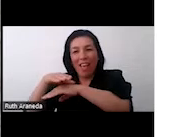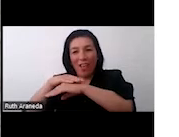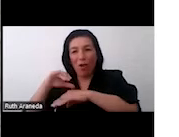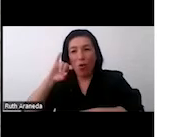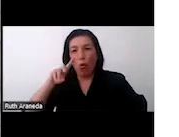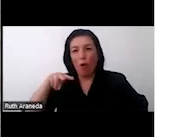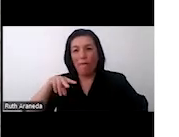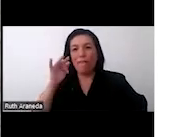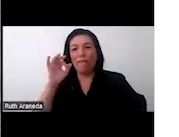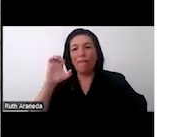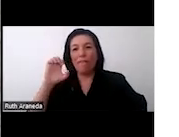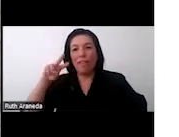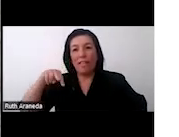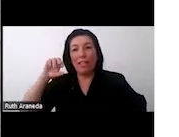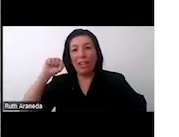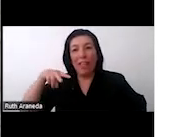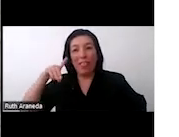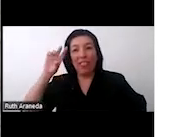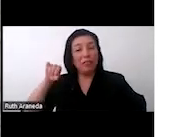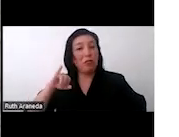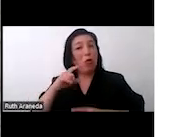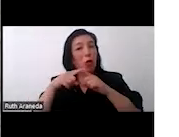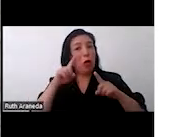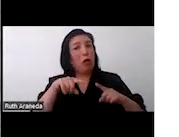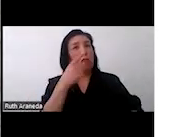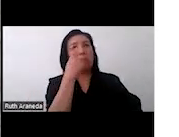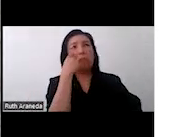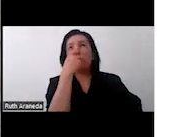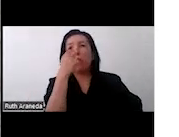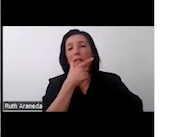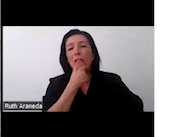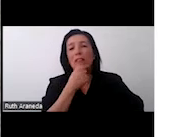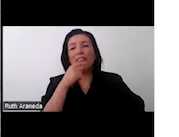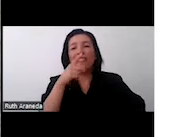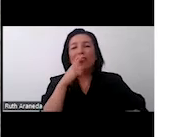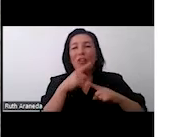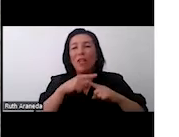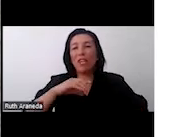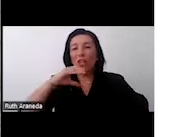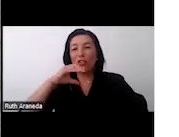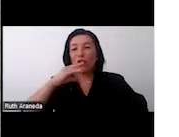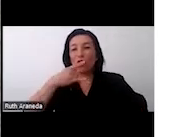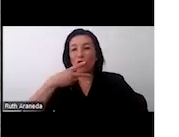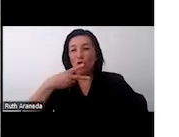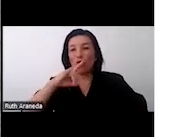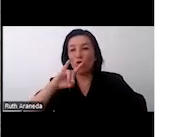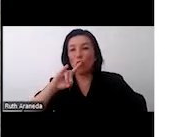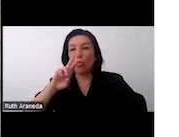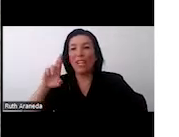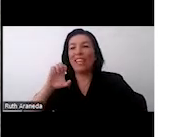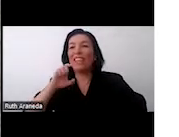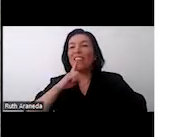otras que son mucho más fáciles de ver, como este churrete costero, así se llama. Se llama así